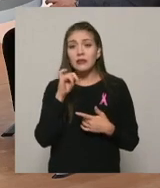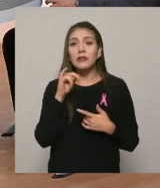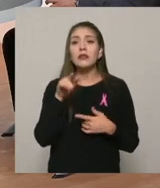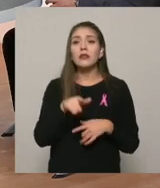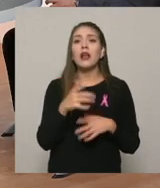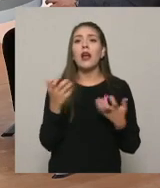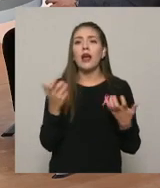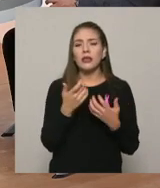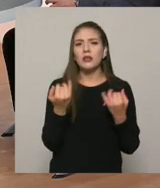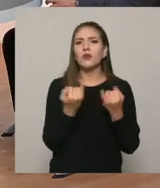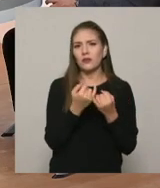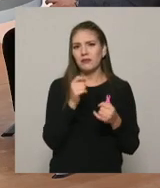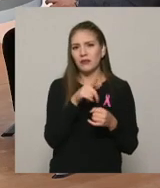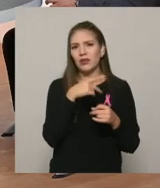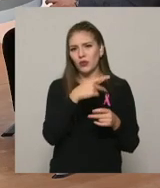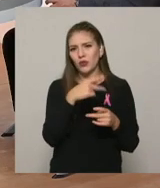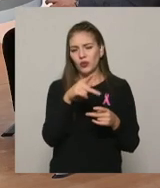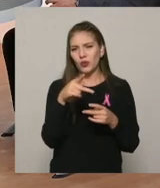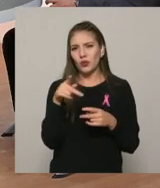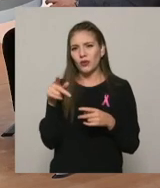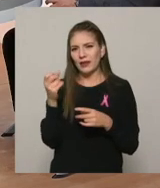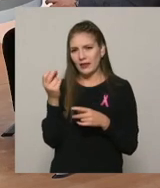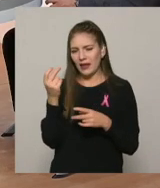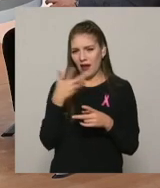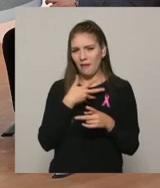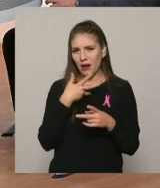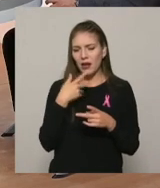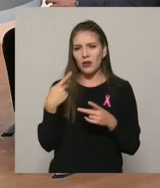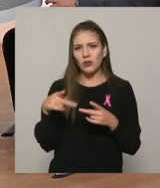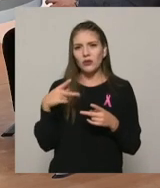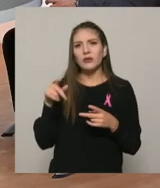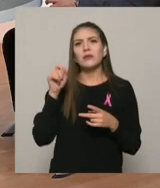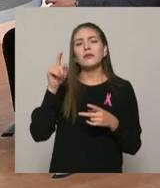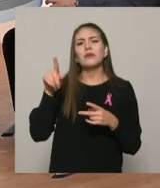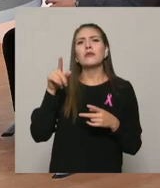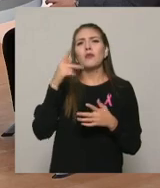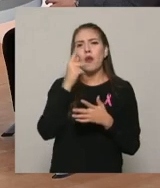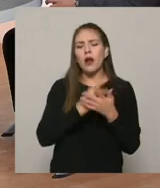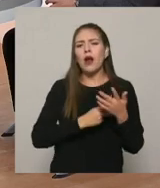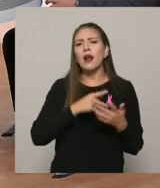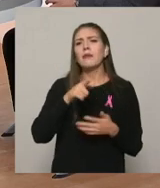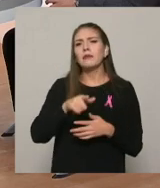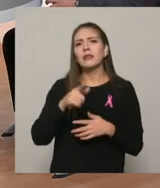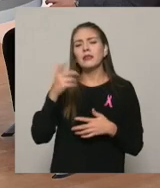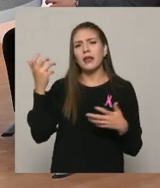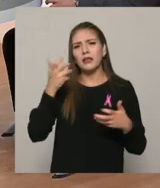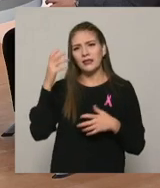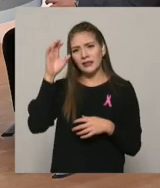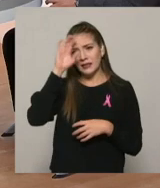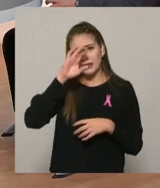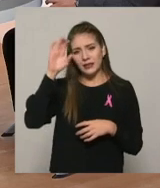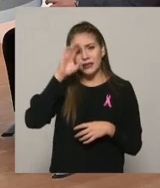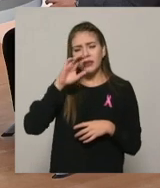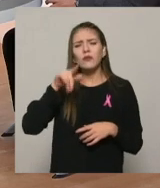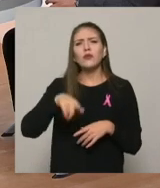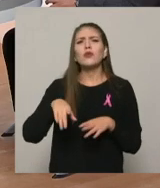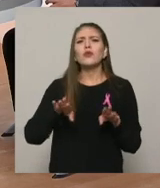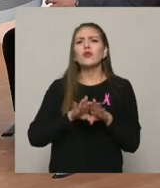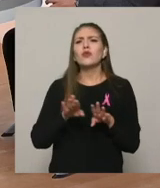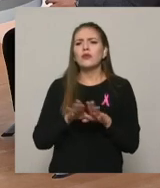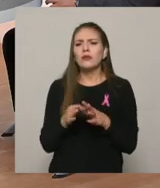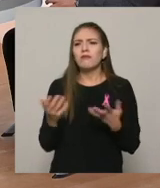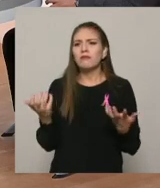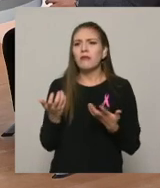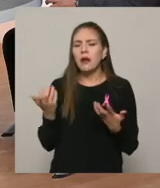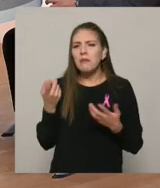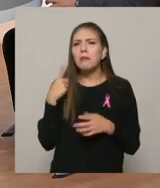tono científico en tu canal de televisión, en tus programas que mantienes al aire? ¿Cómo le has hecho,